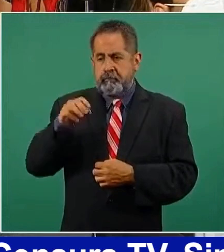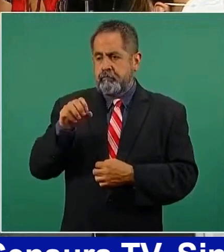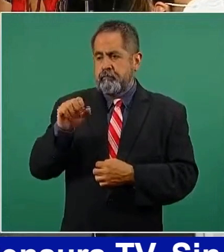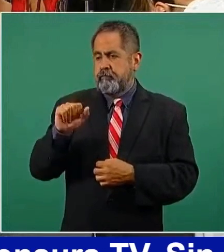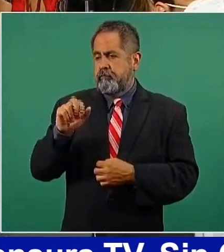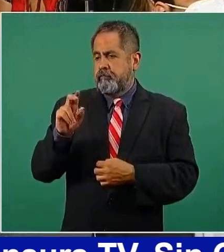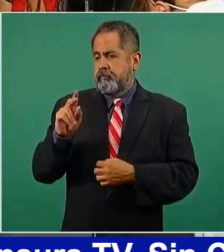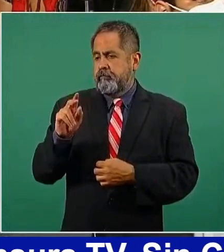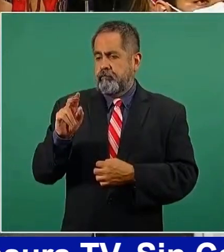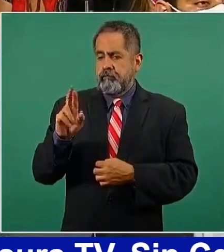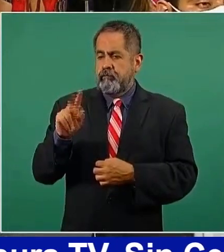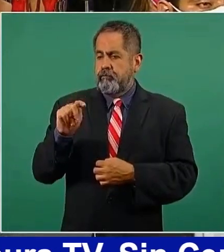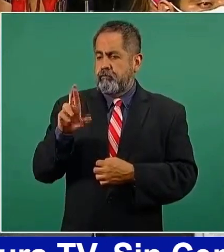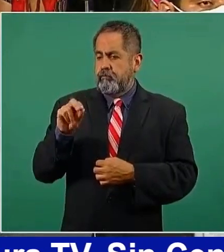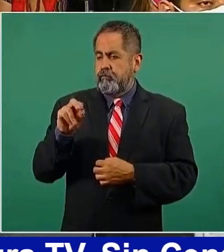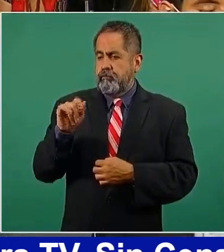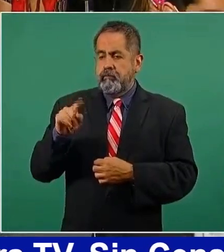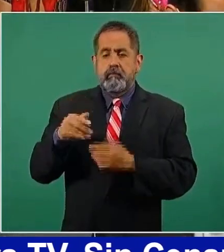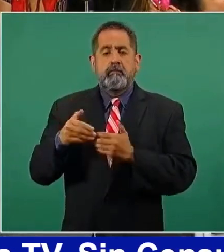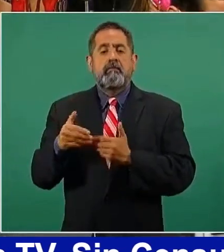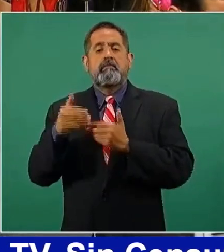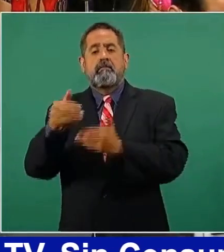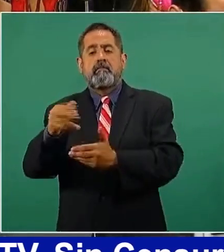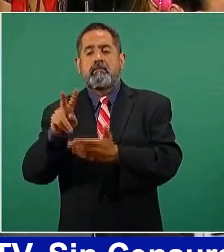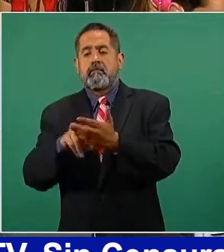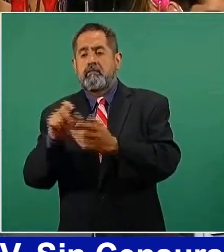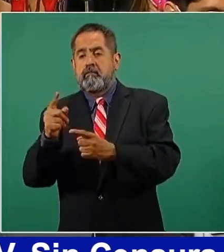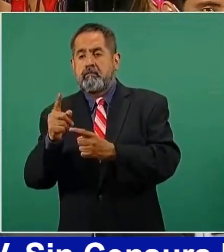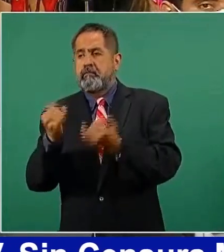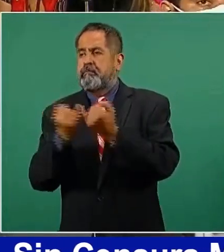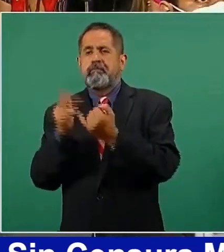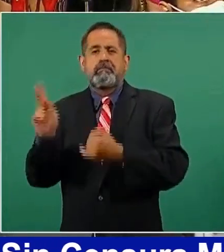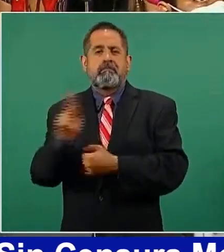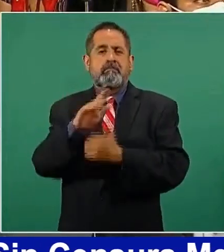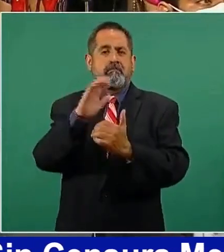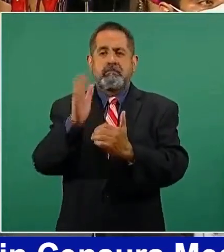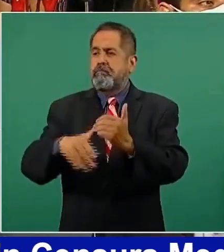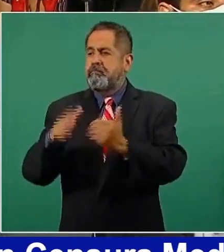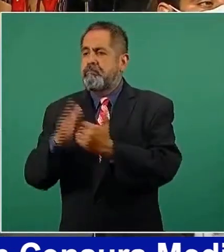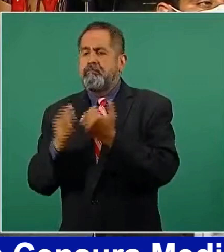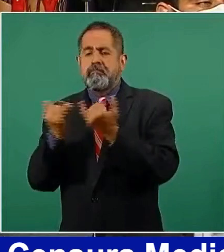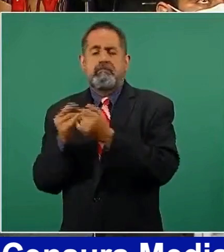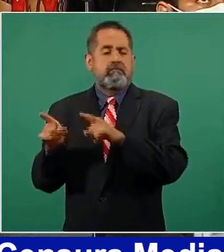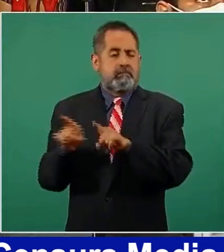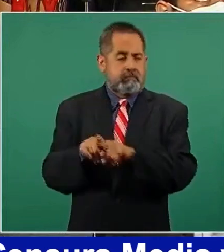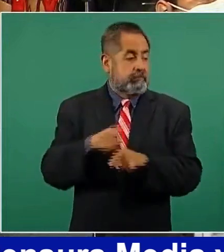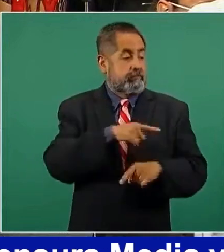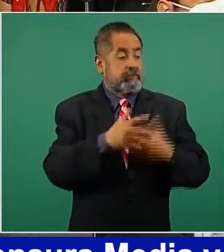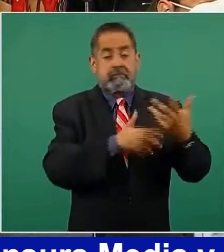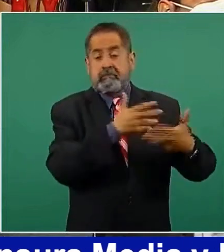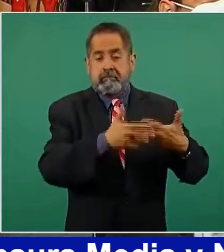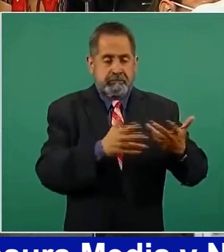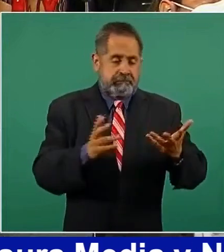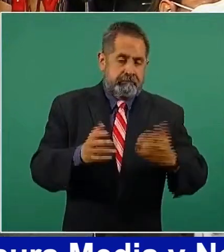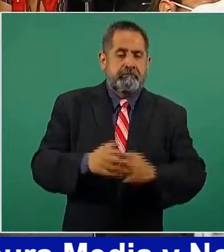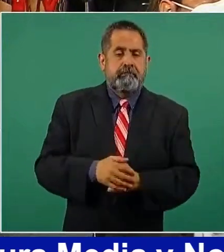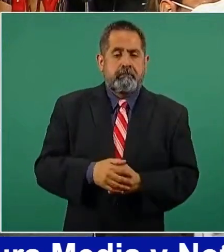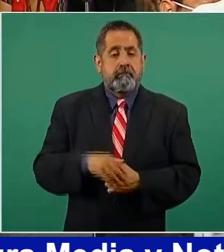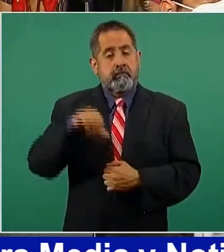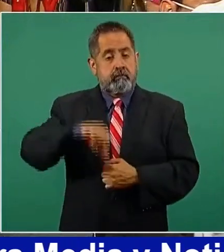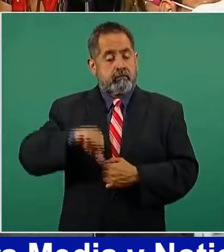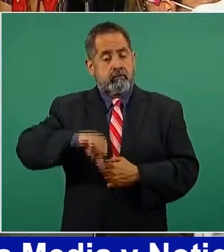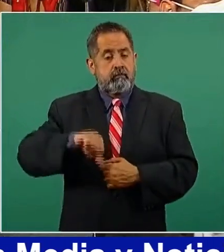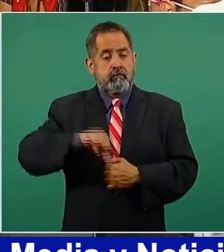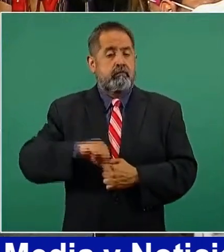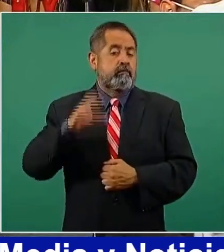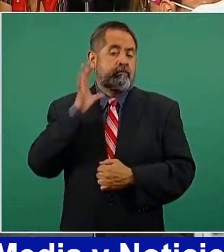el 2024 y no en el 22, justo cuando usted termina su administración. Presidente, hoy la